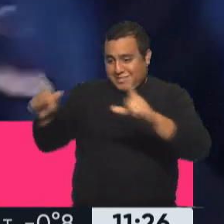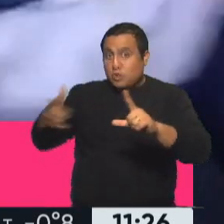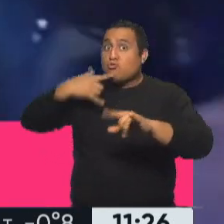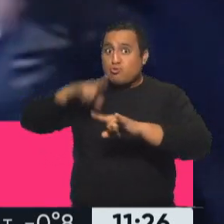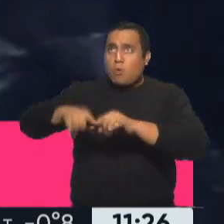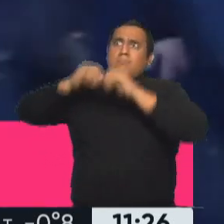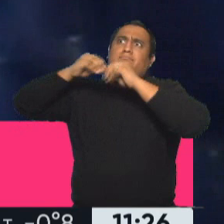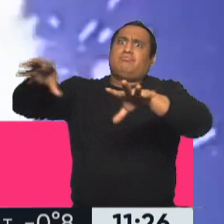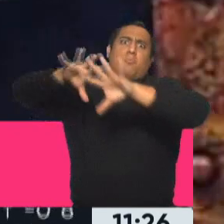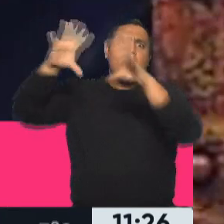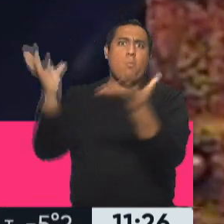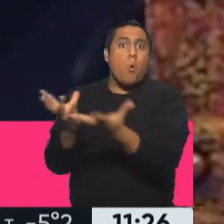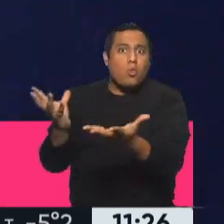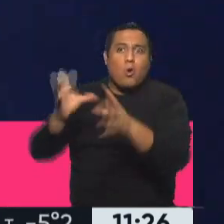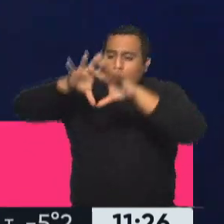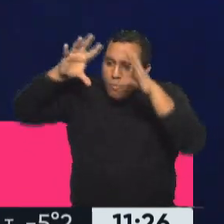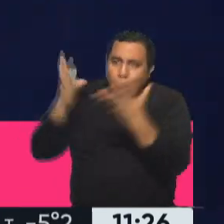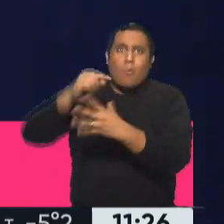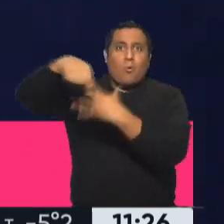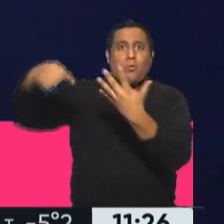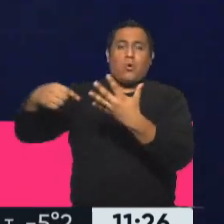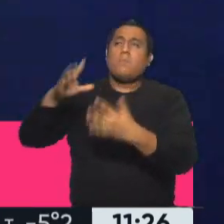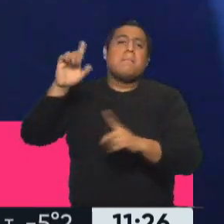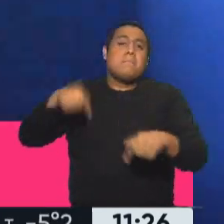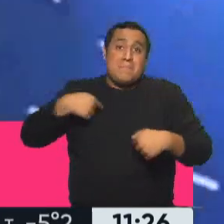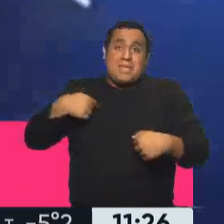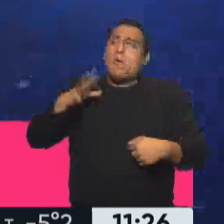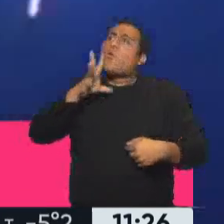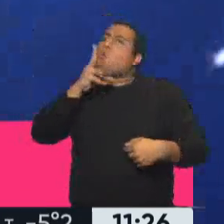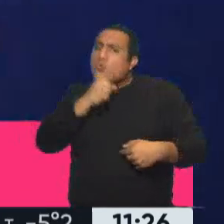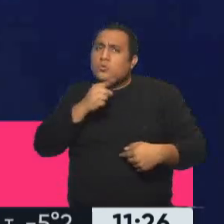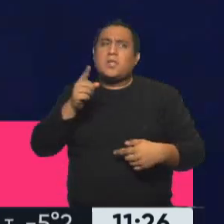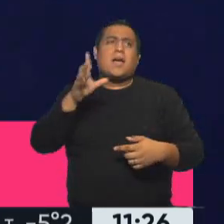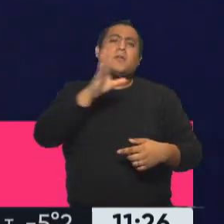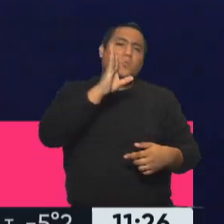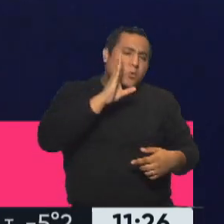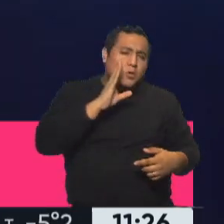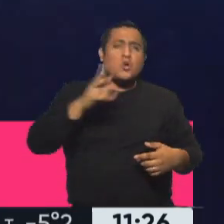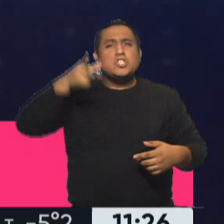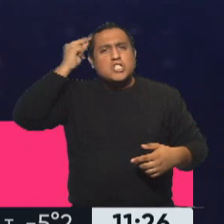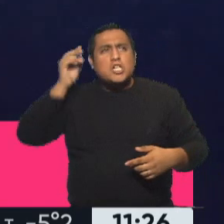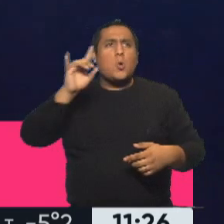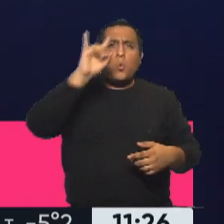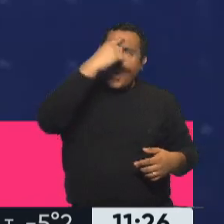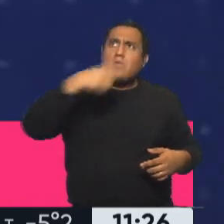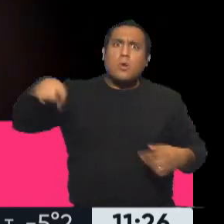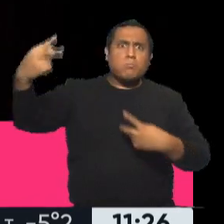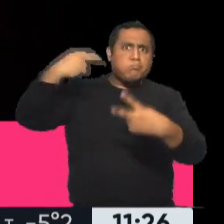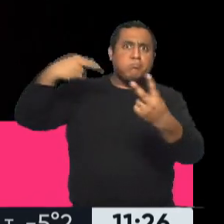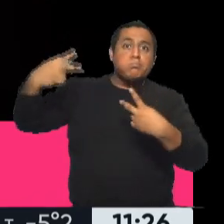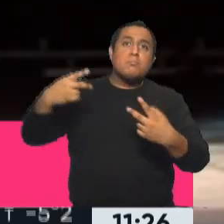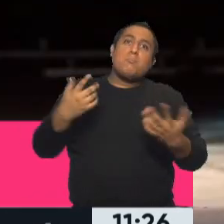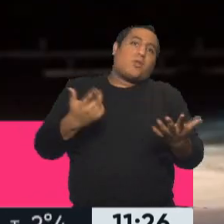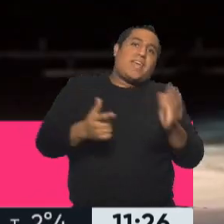Paz o de otra parte, que no van, del mundo. No, o sea, a mí me vio gente de Rusia, me vio gente de Estados Unidos, de Chile, de Uruguay, porque como las redes sociales llegas a todos